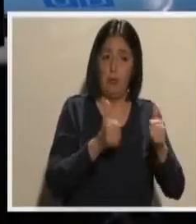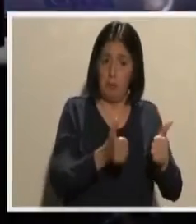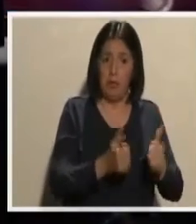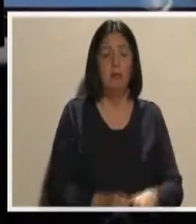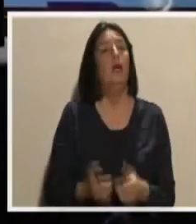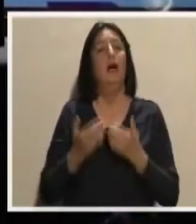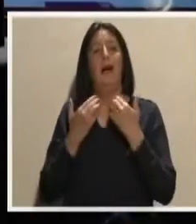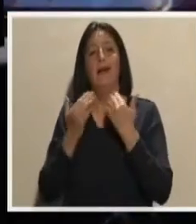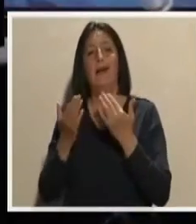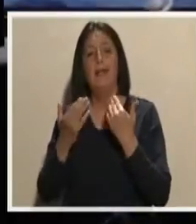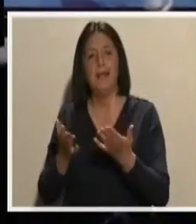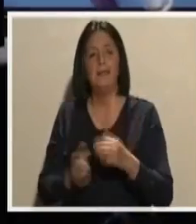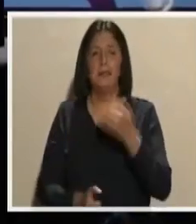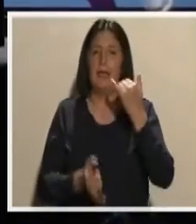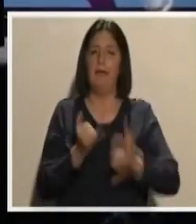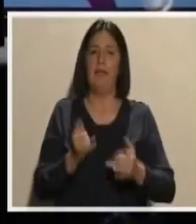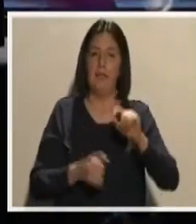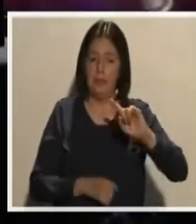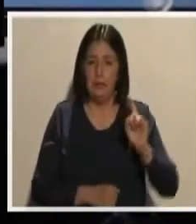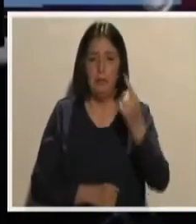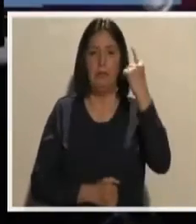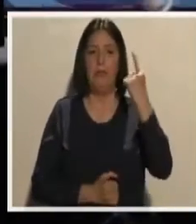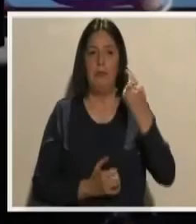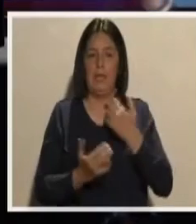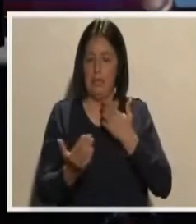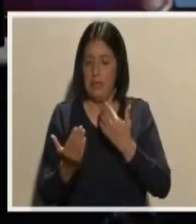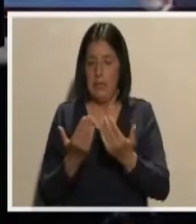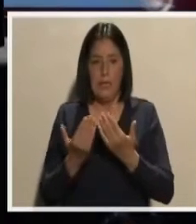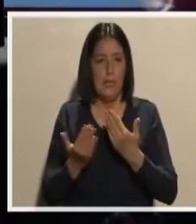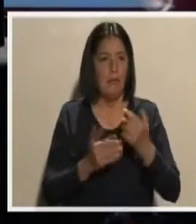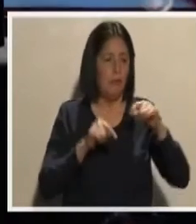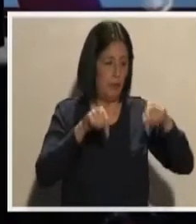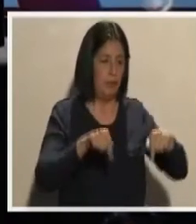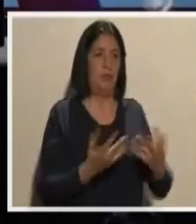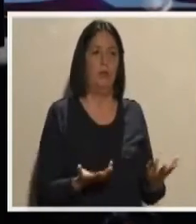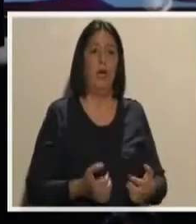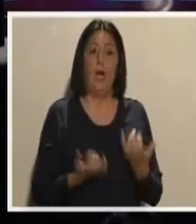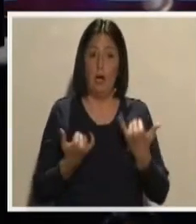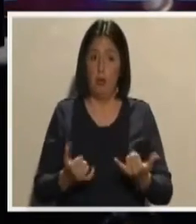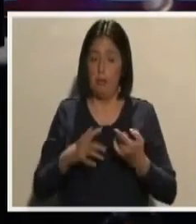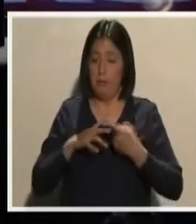Hemos llegado así al final del primer intercambio de este bloque. Bueno, y